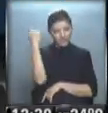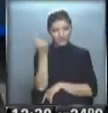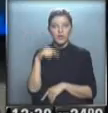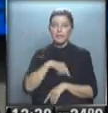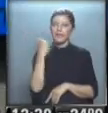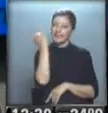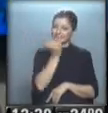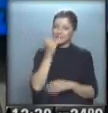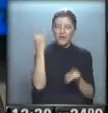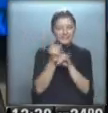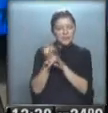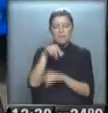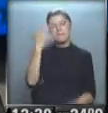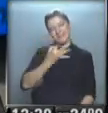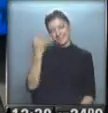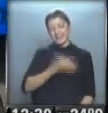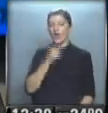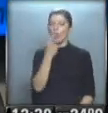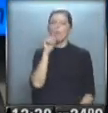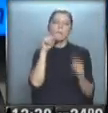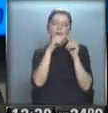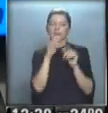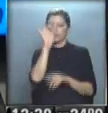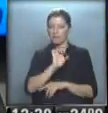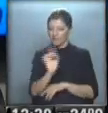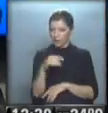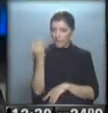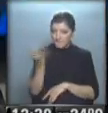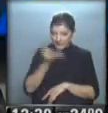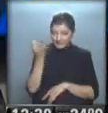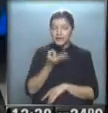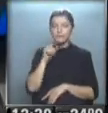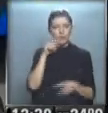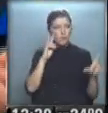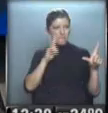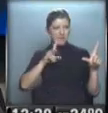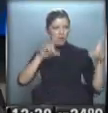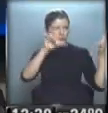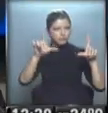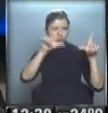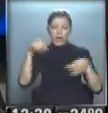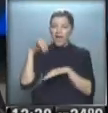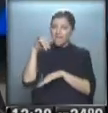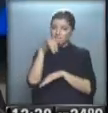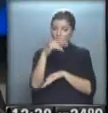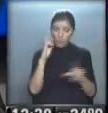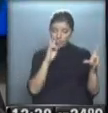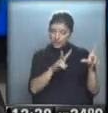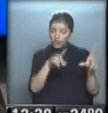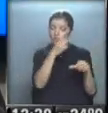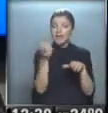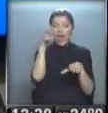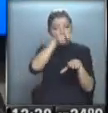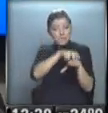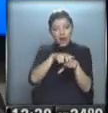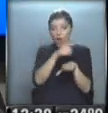esto es verdad, no es solamente una consigna. Y ustedes seguramente vieron estas imágenes de esos avioncitos no tripulados,